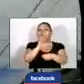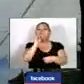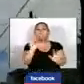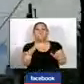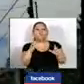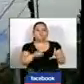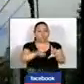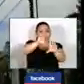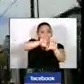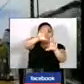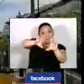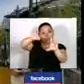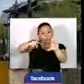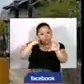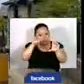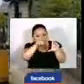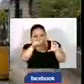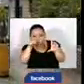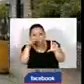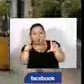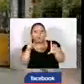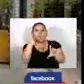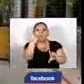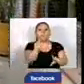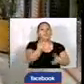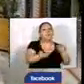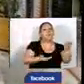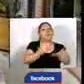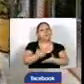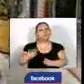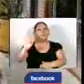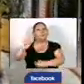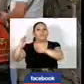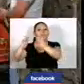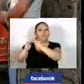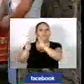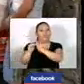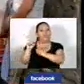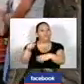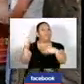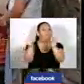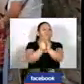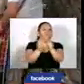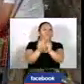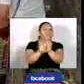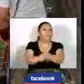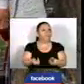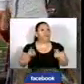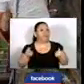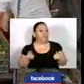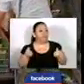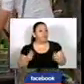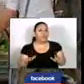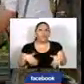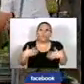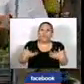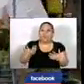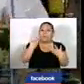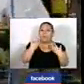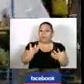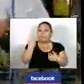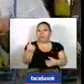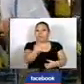estadísticas por municipio, lo que para comerciantes y habitantes de dicha ciudad es un problema tanto económico y temor ante el alza de casos